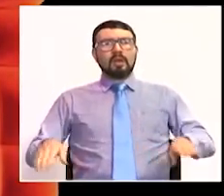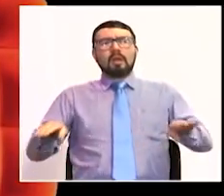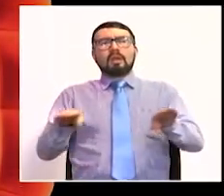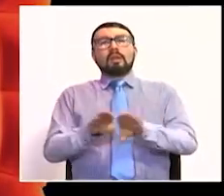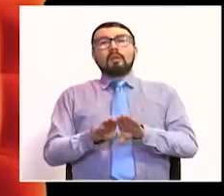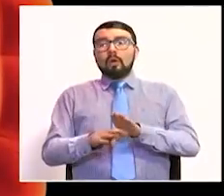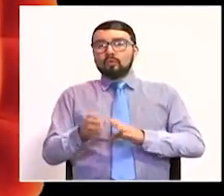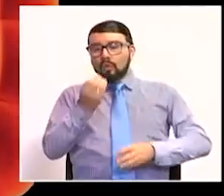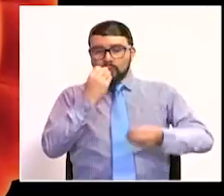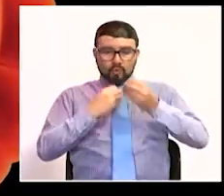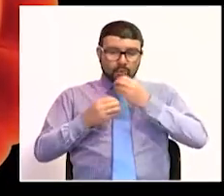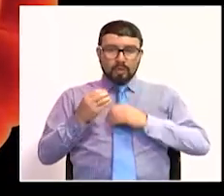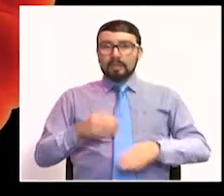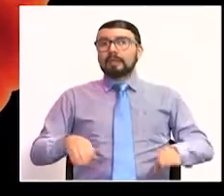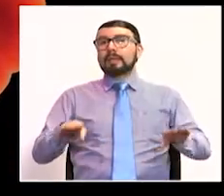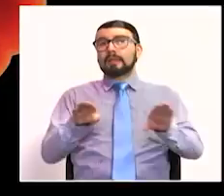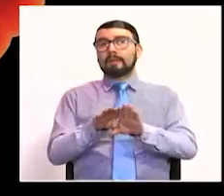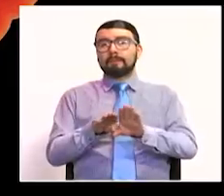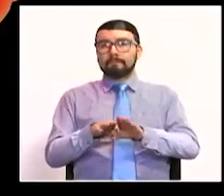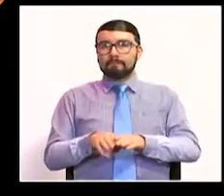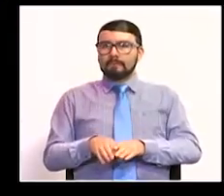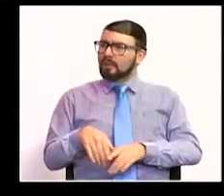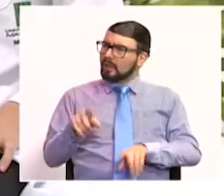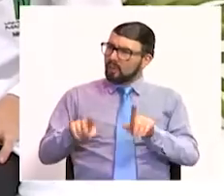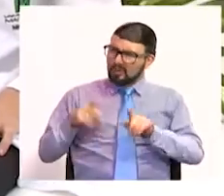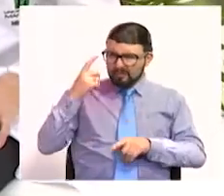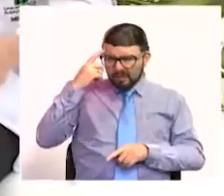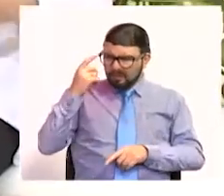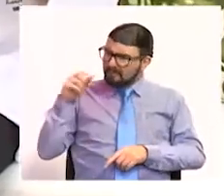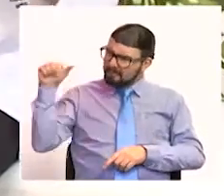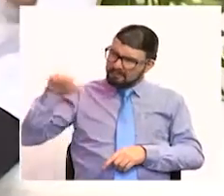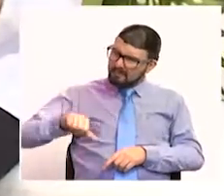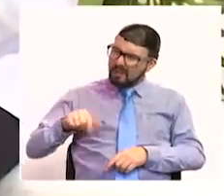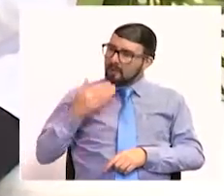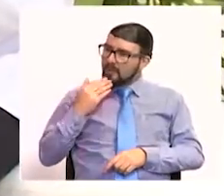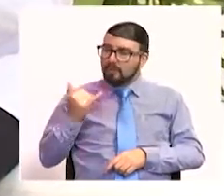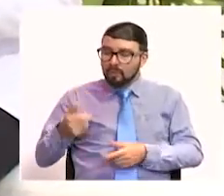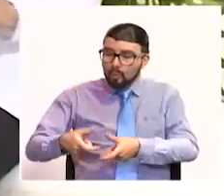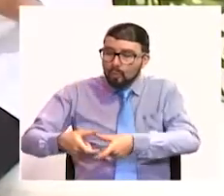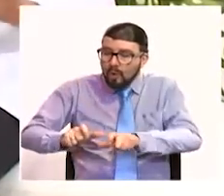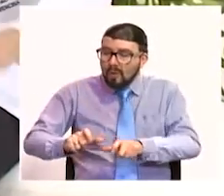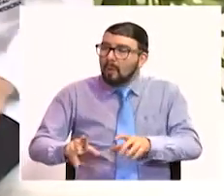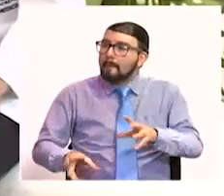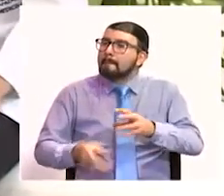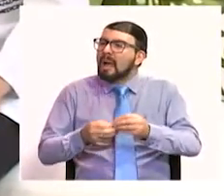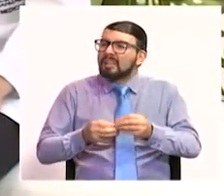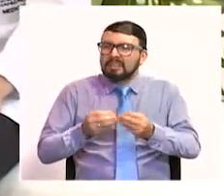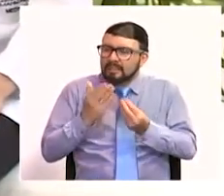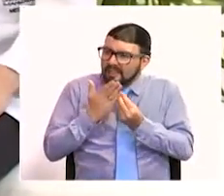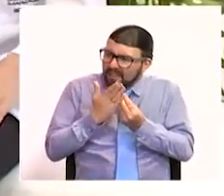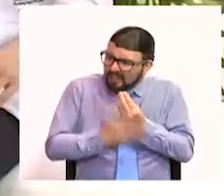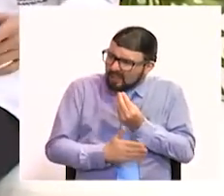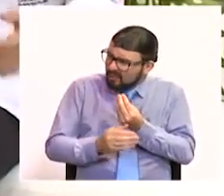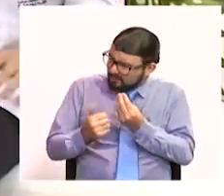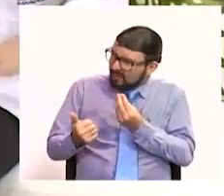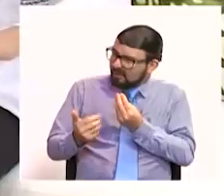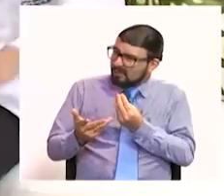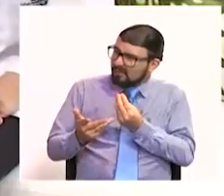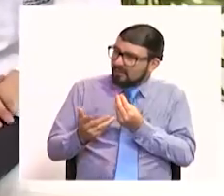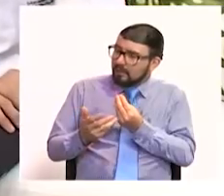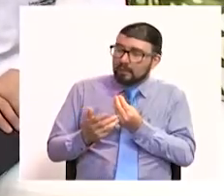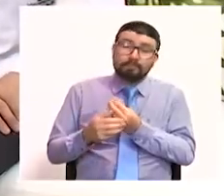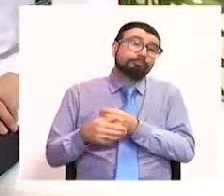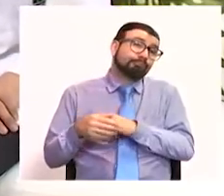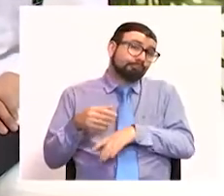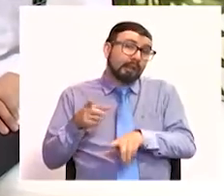¿Podríamos pensar que es normal combinar huevo con queso? Pues es lo normal, ¿cierto? Lo que las personas